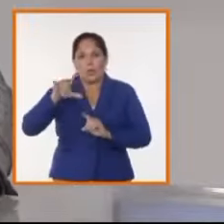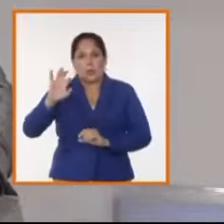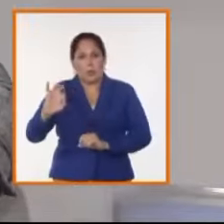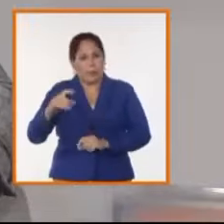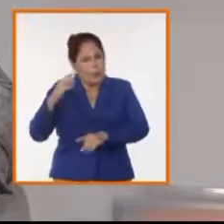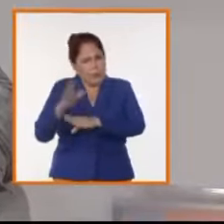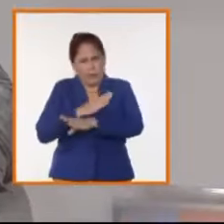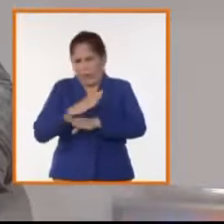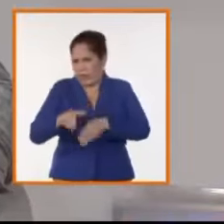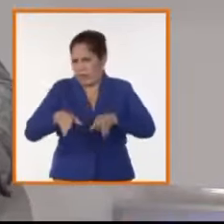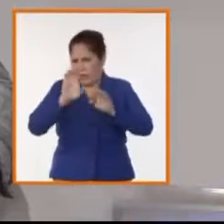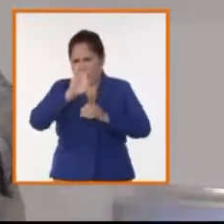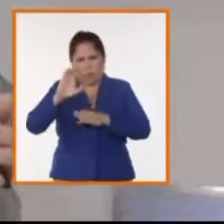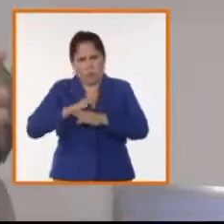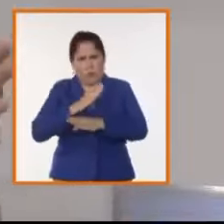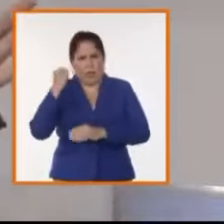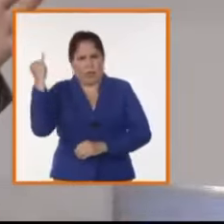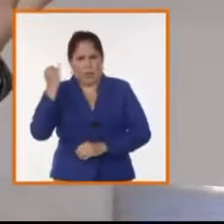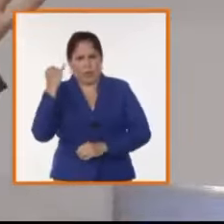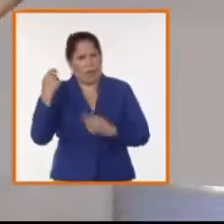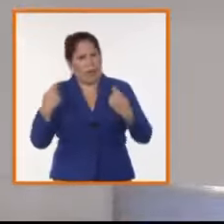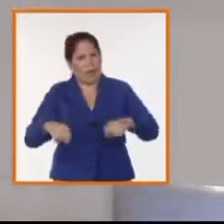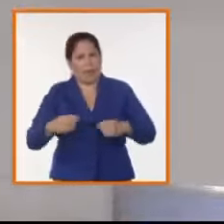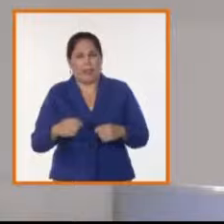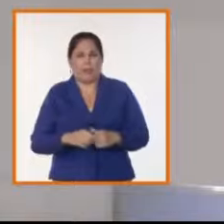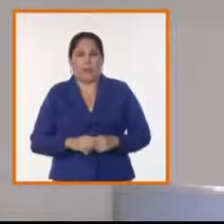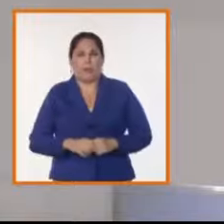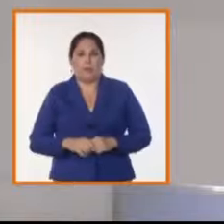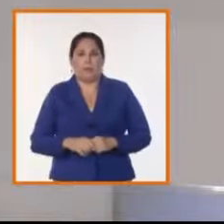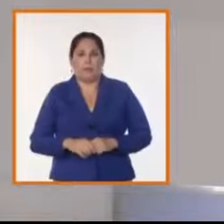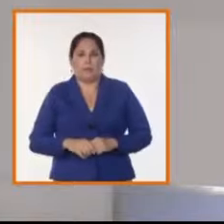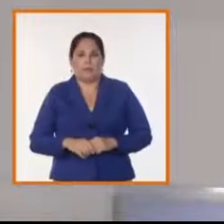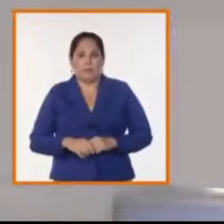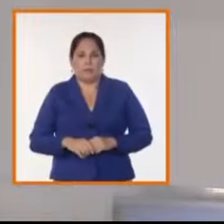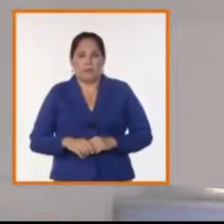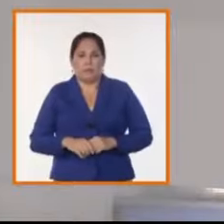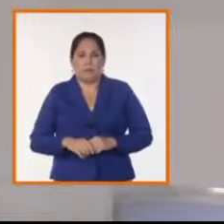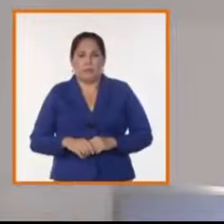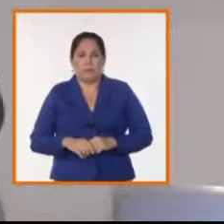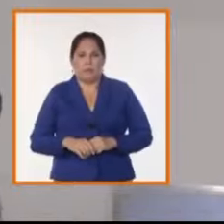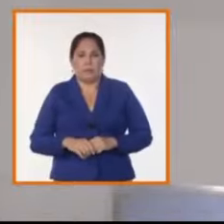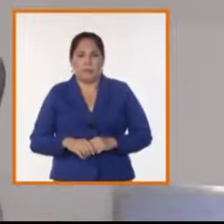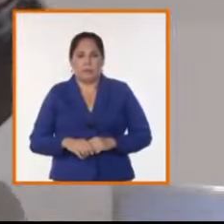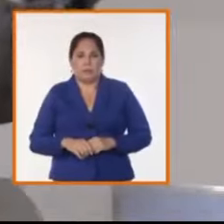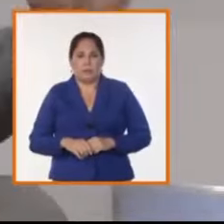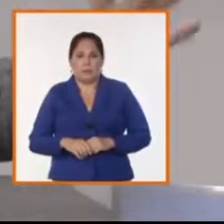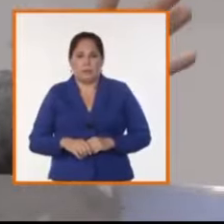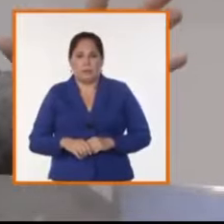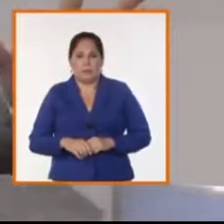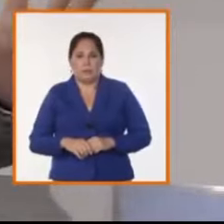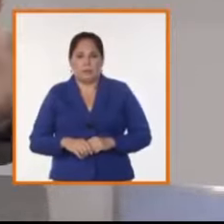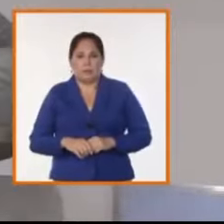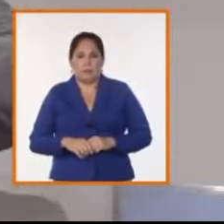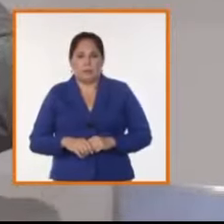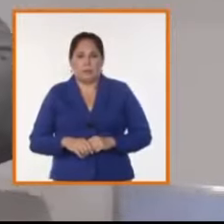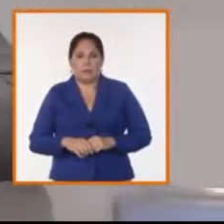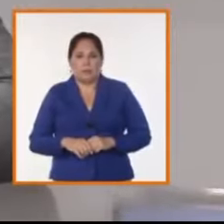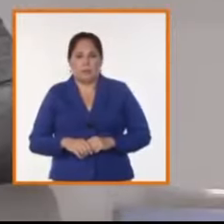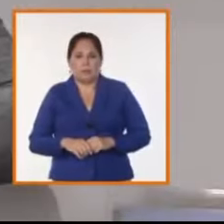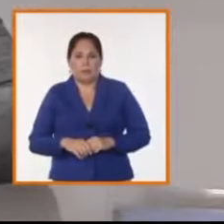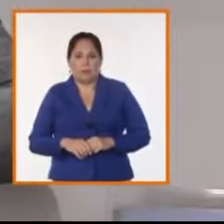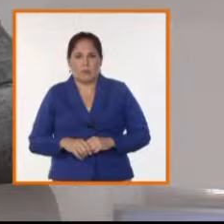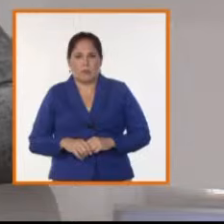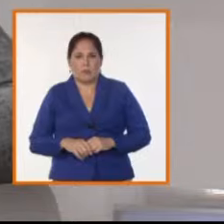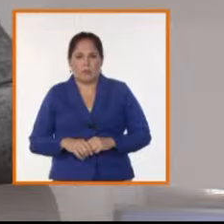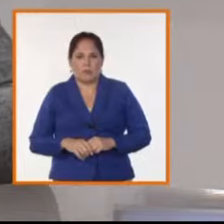institución de internacional que nada más por ejemplo ni vaya ni siquiera por tomar medidas contra Israel sino de reconocer los derechos